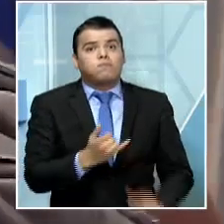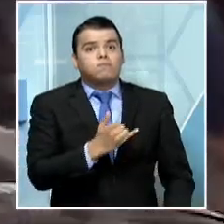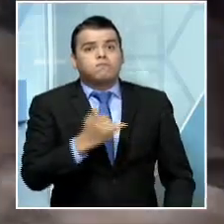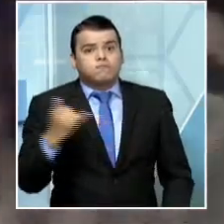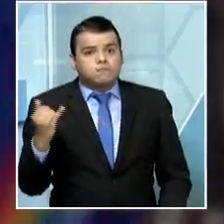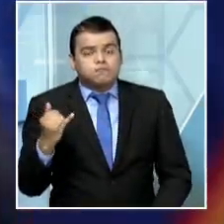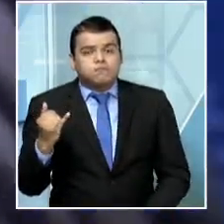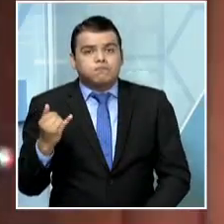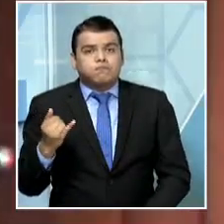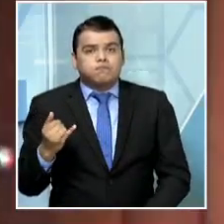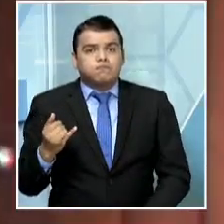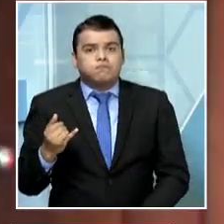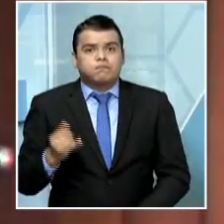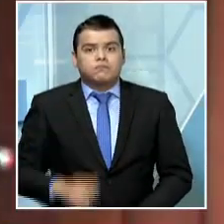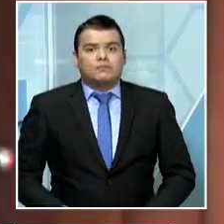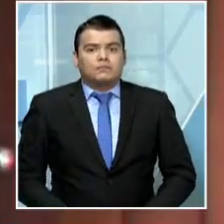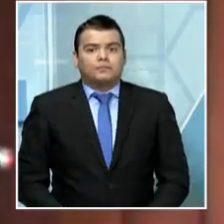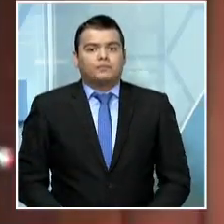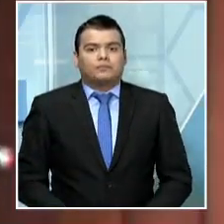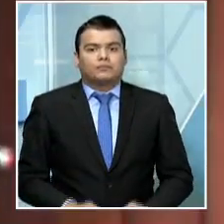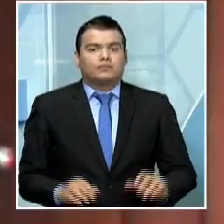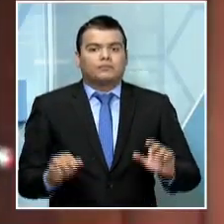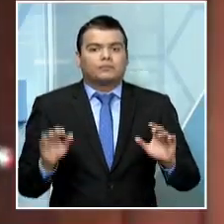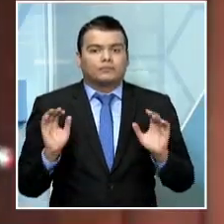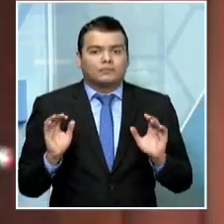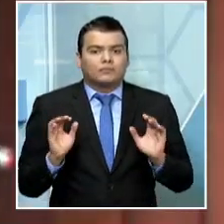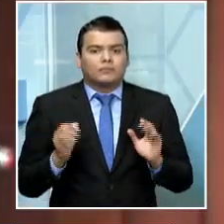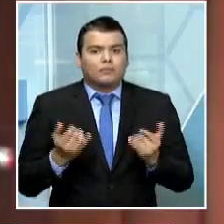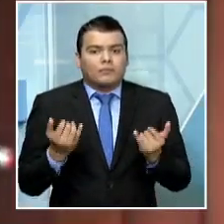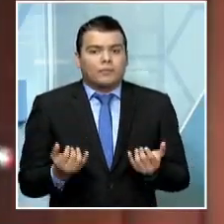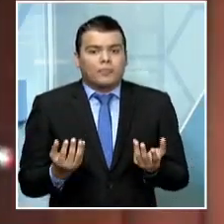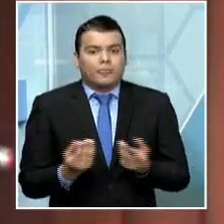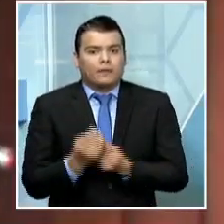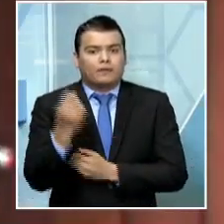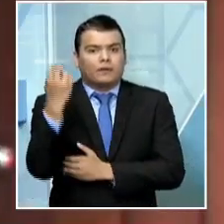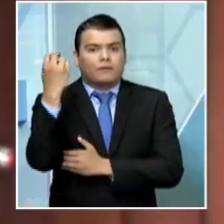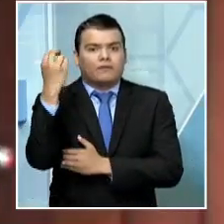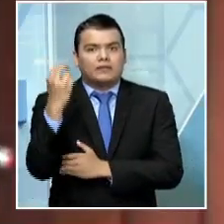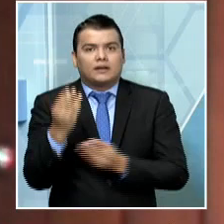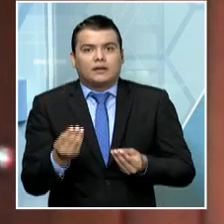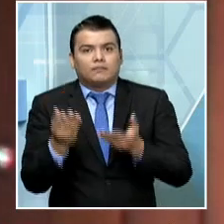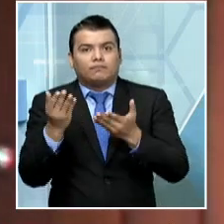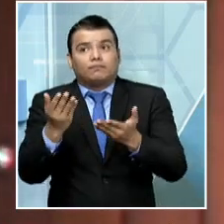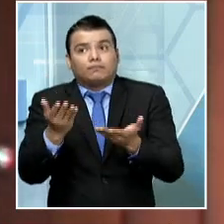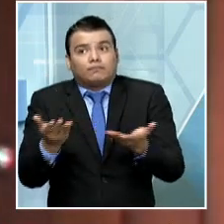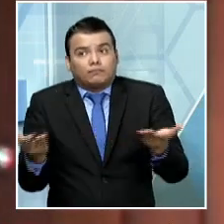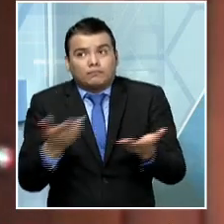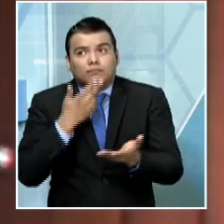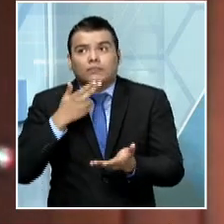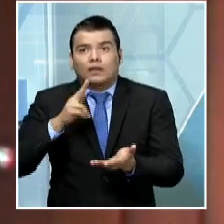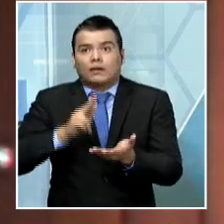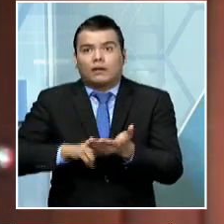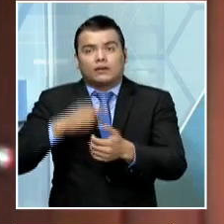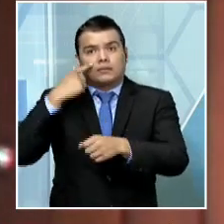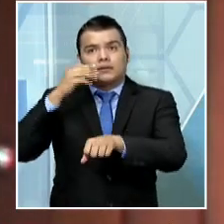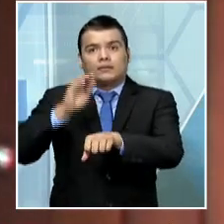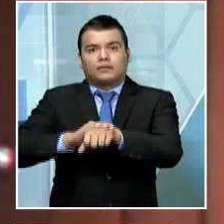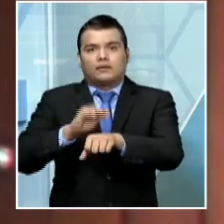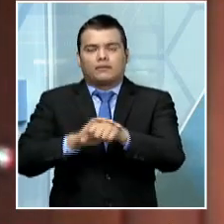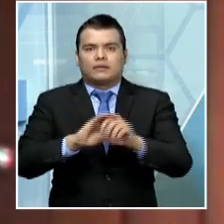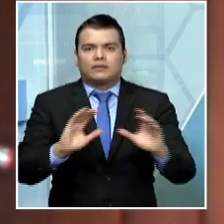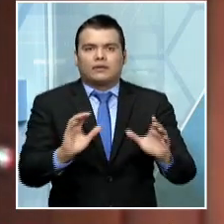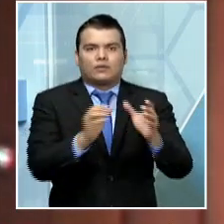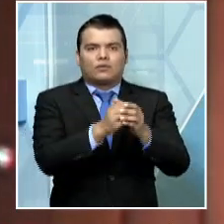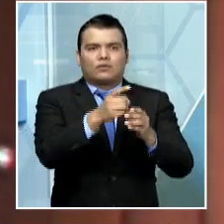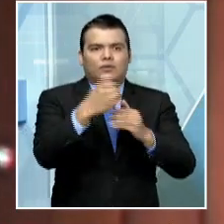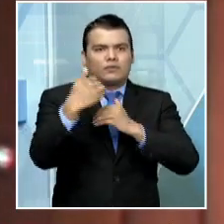búsqueda de líderes de manera inmediata, se ha oficiado a la Fiscalía General de la Nación, se ha oficiado también al grupo intersectorial